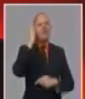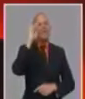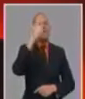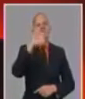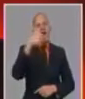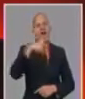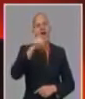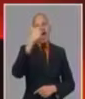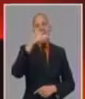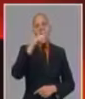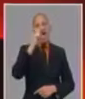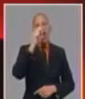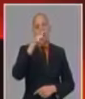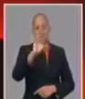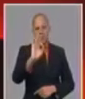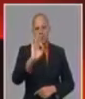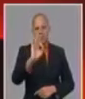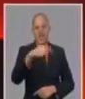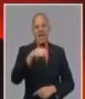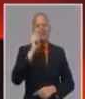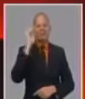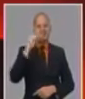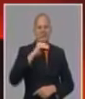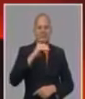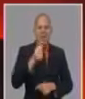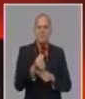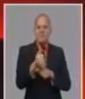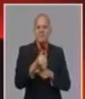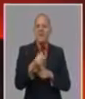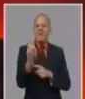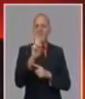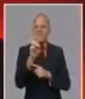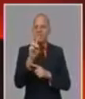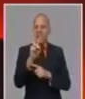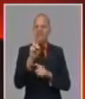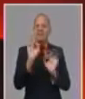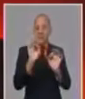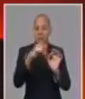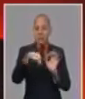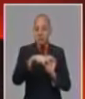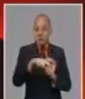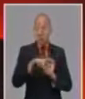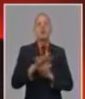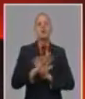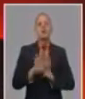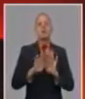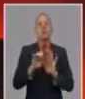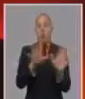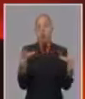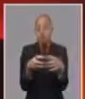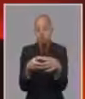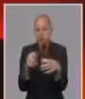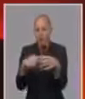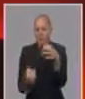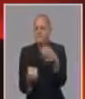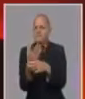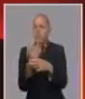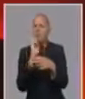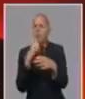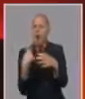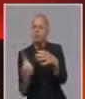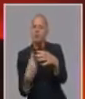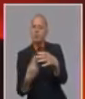de Neurociencia, el CEADEN, se ha generado este software que permitió que no solo de manera subjetiva, como las TAC